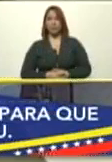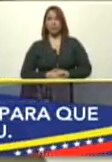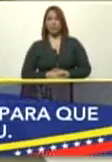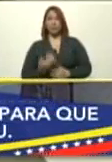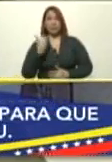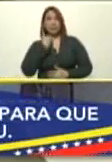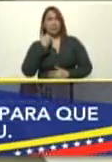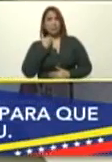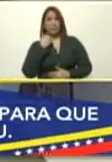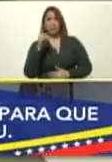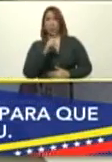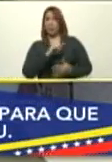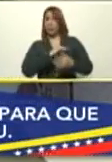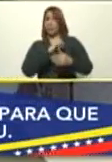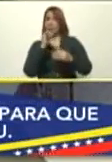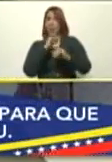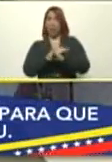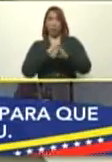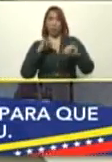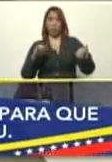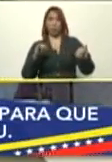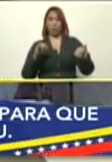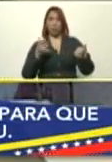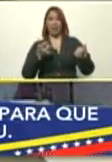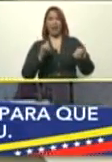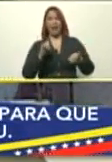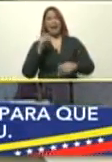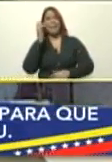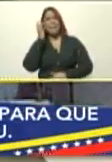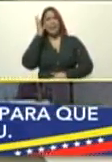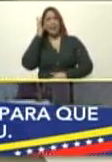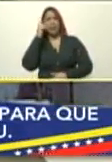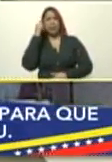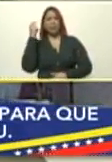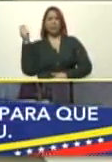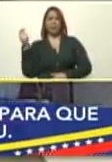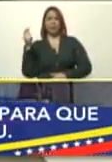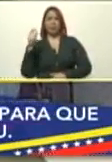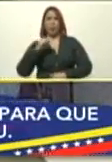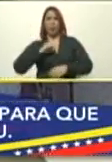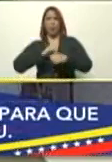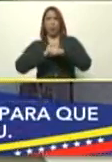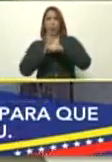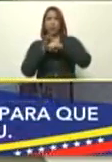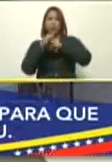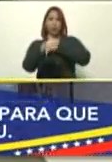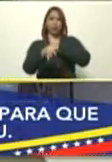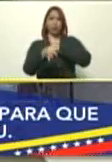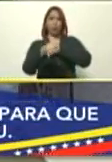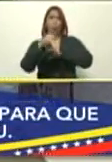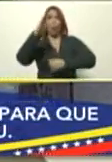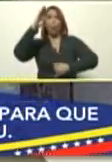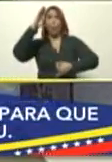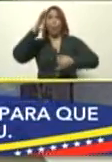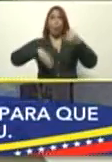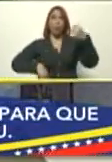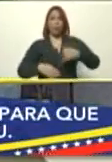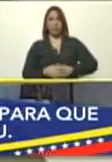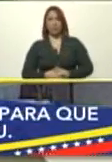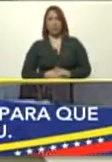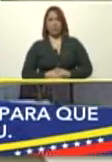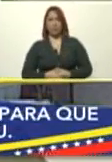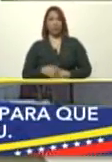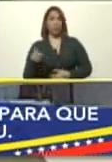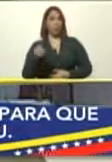no ha pasado, porque están inventando una teoría de que la Omicron es la última variante y no es